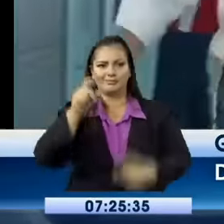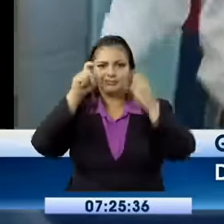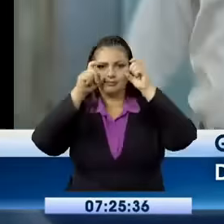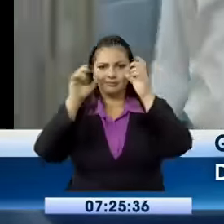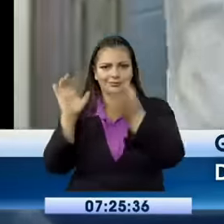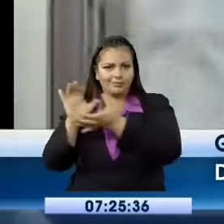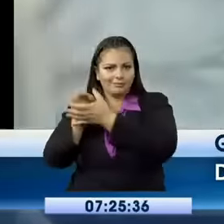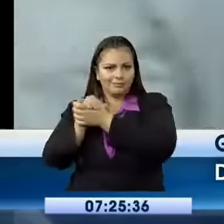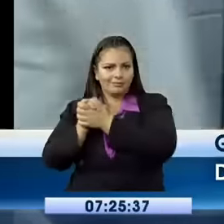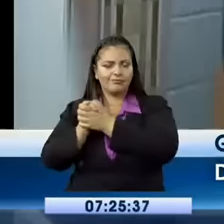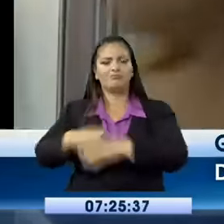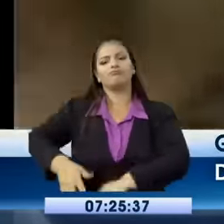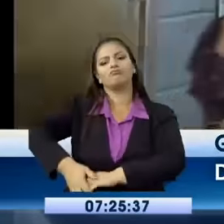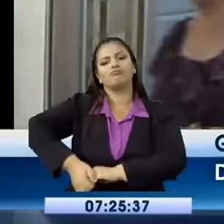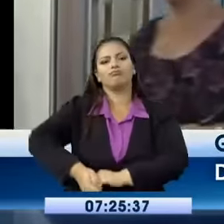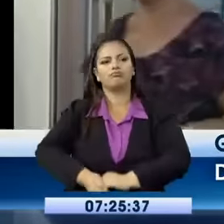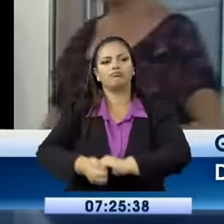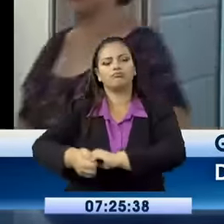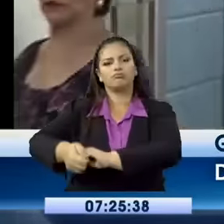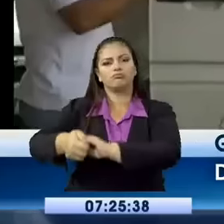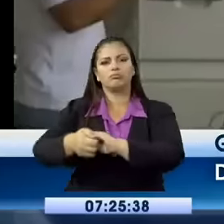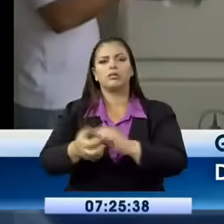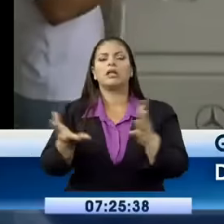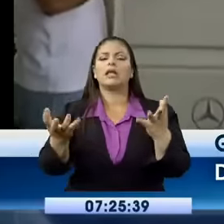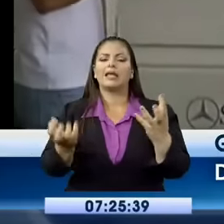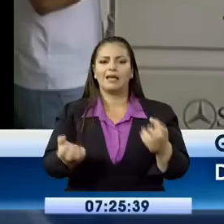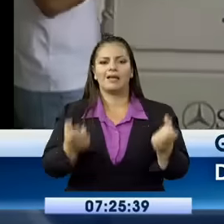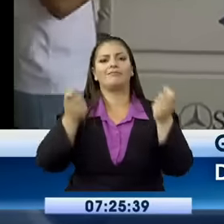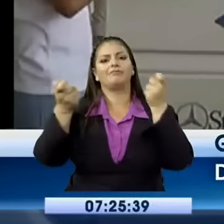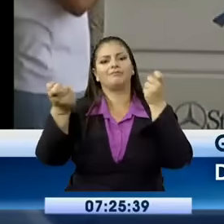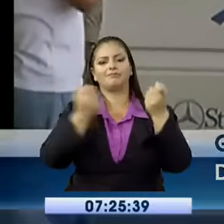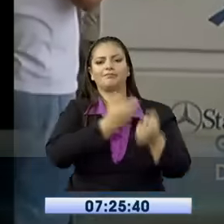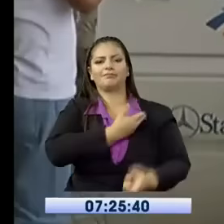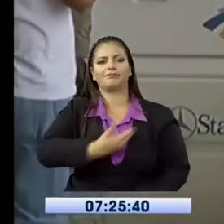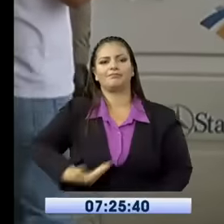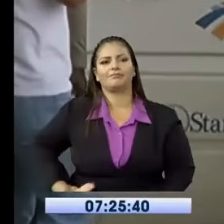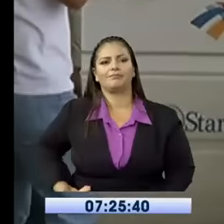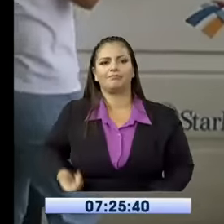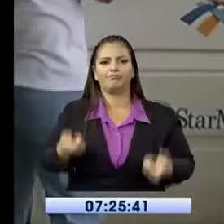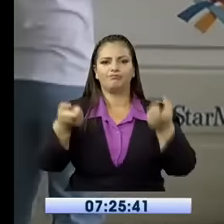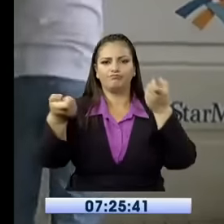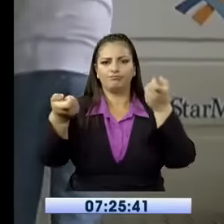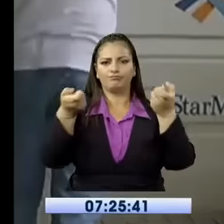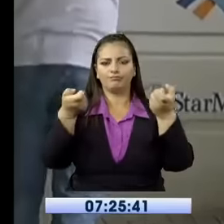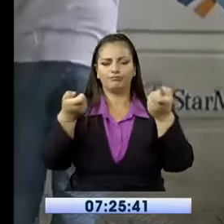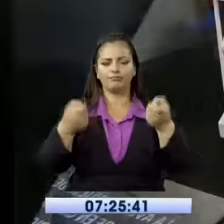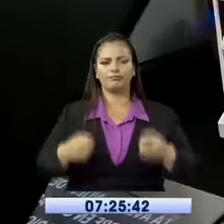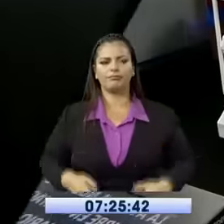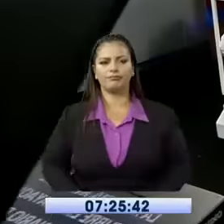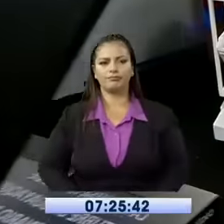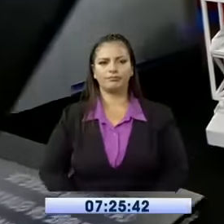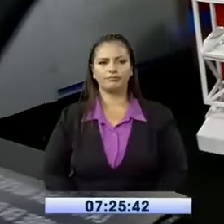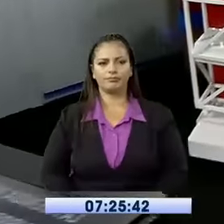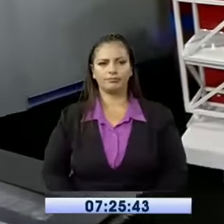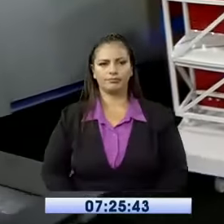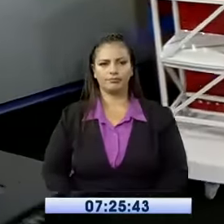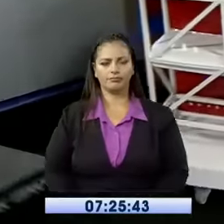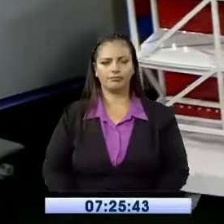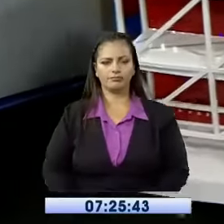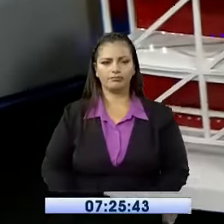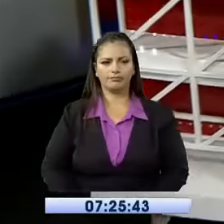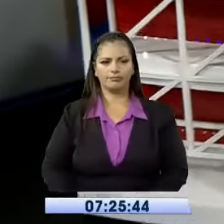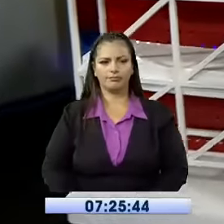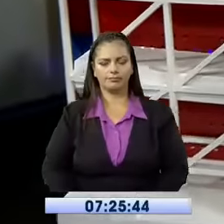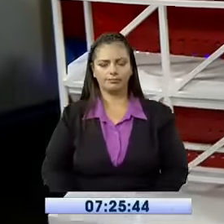presidenciable Busca llegar a carondelet informó mar Carmen Falconí la